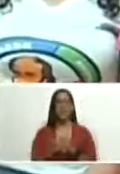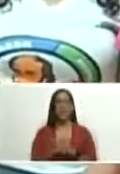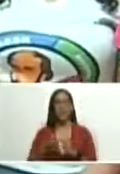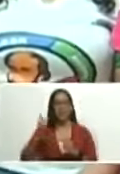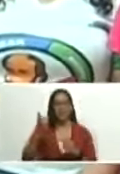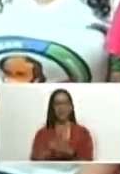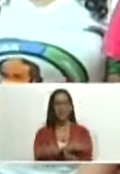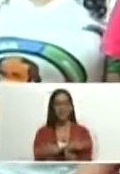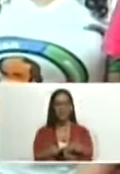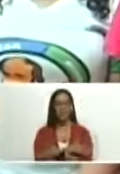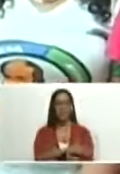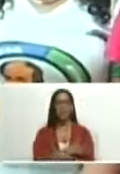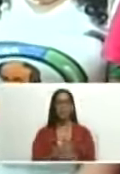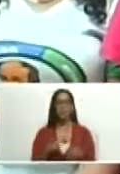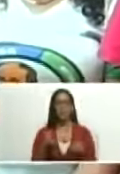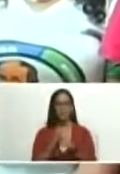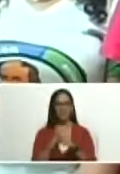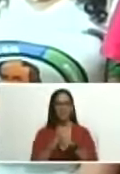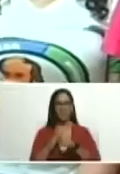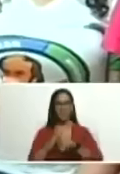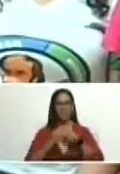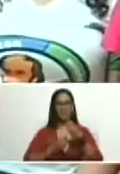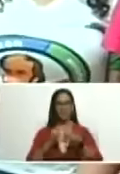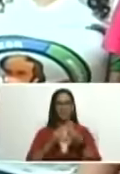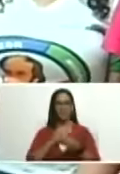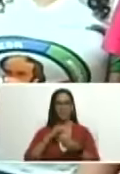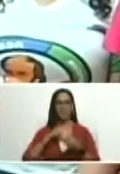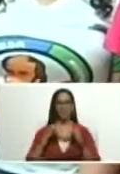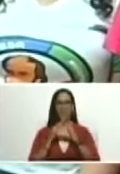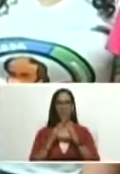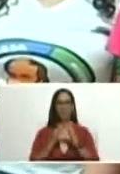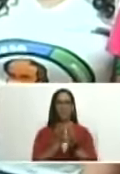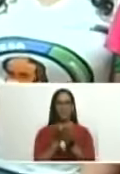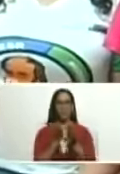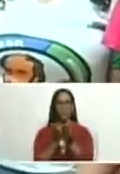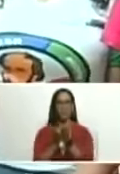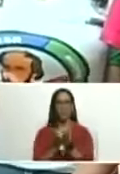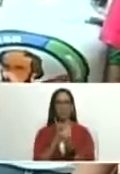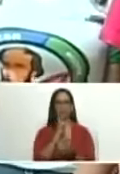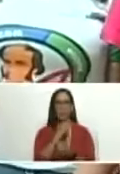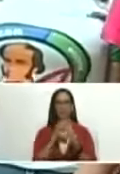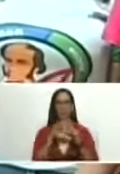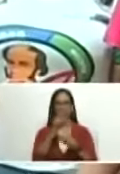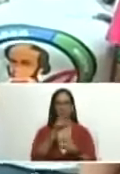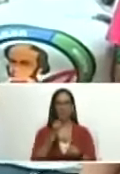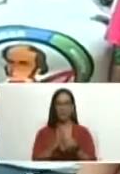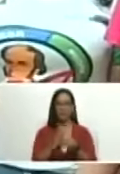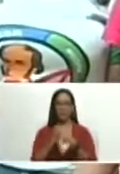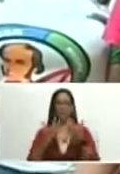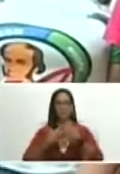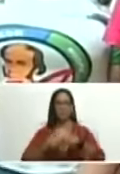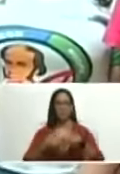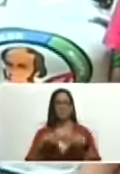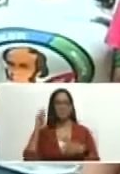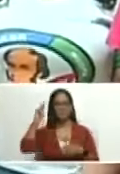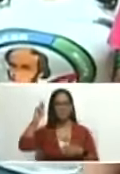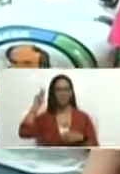felicitaciones por este magnífico trabajo que se realizó en nuestra casa de estudios en nombre de todo el personal obrero, administrativo y docente